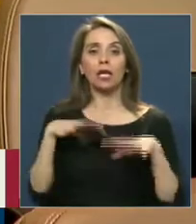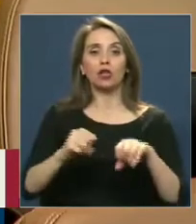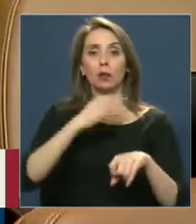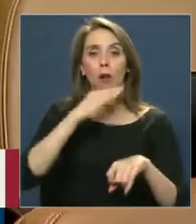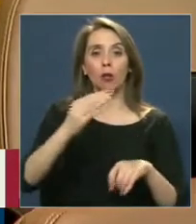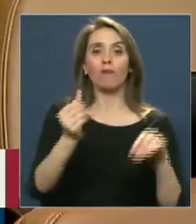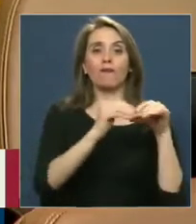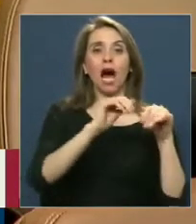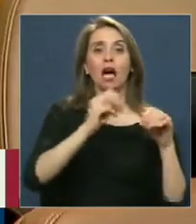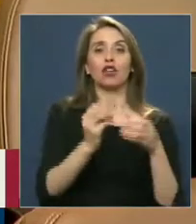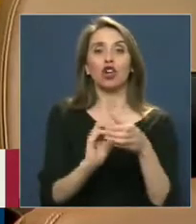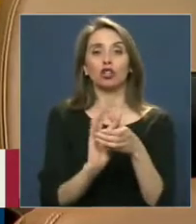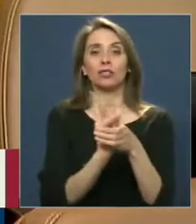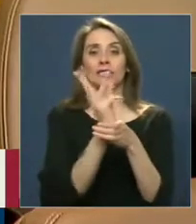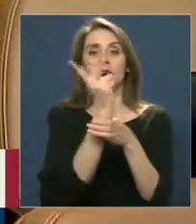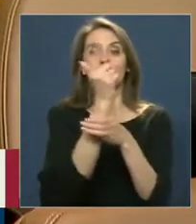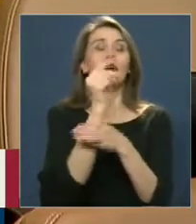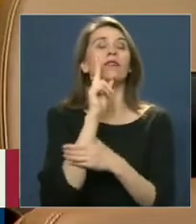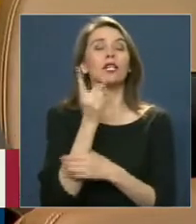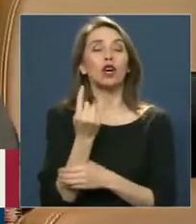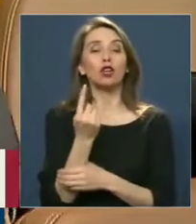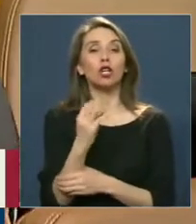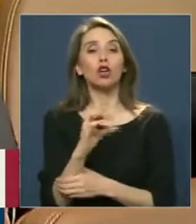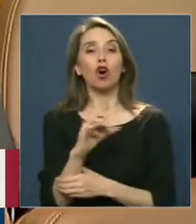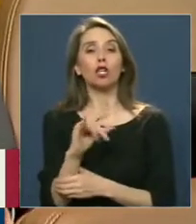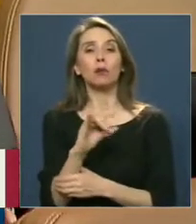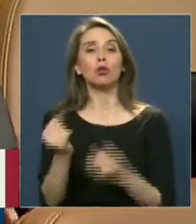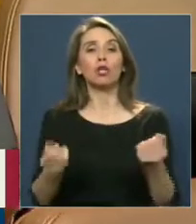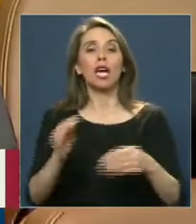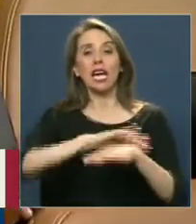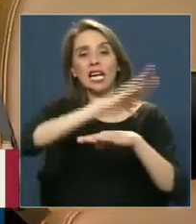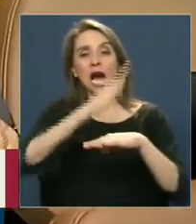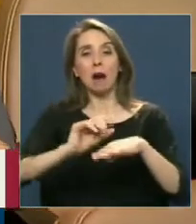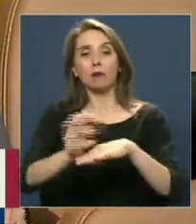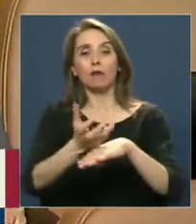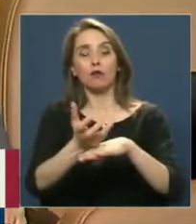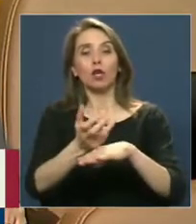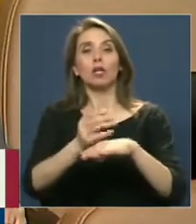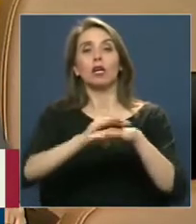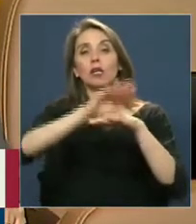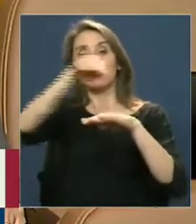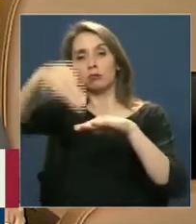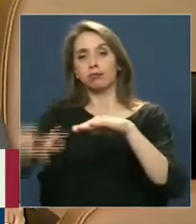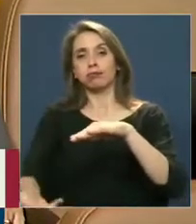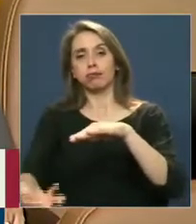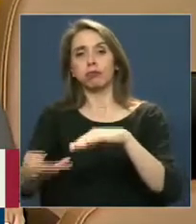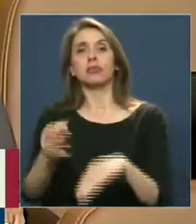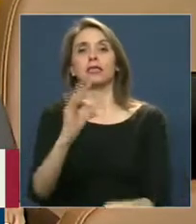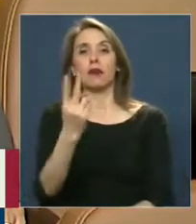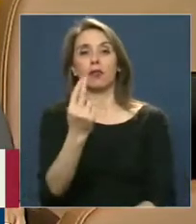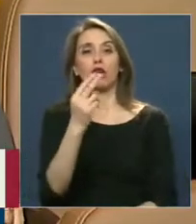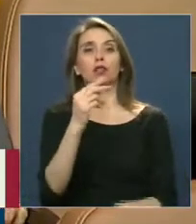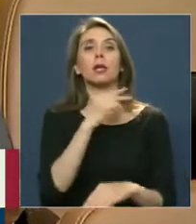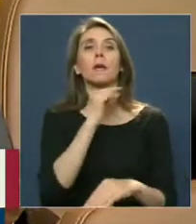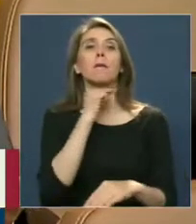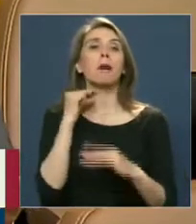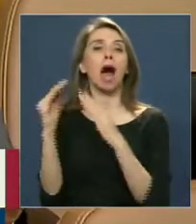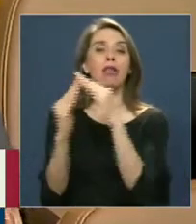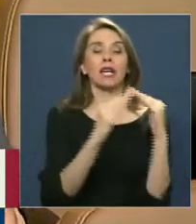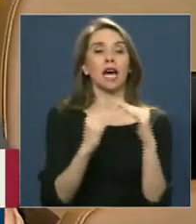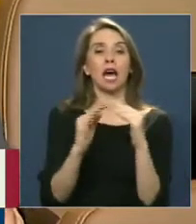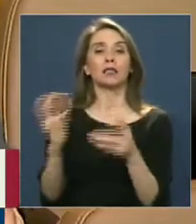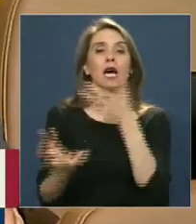predio del Banco Santander. Viernes 11 en Coñipulli, camioneta robada, incendiada tras accidentarse en Bajo Malleco. Sábado 12, padre de las casas,